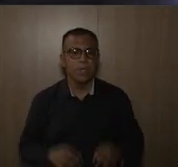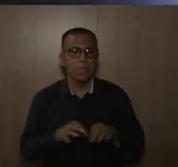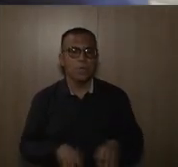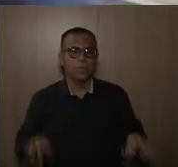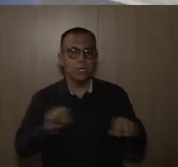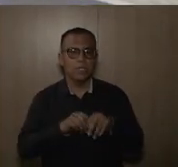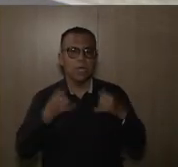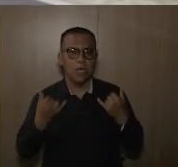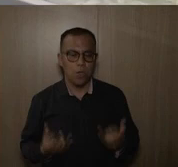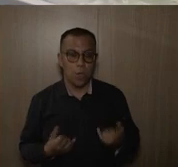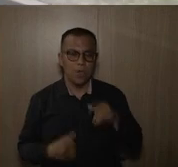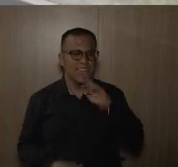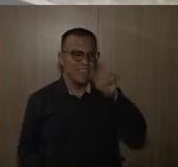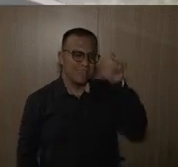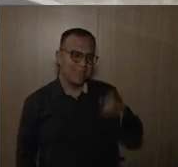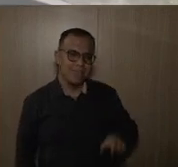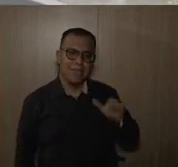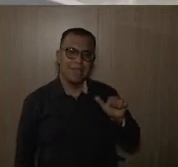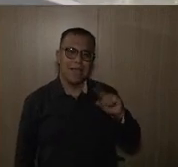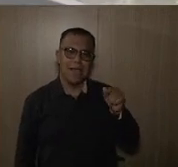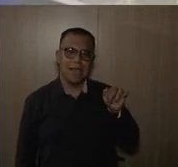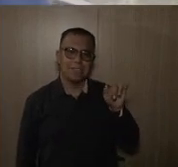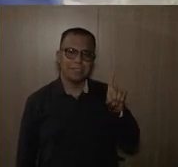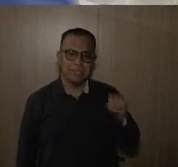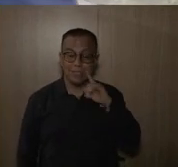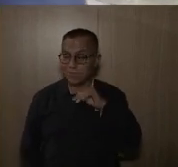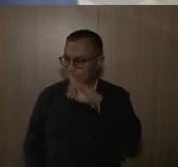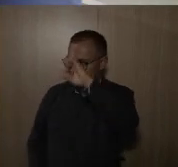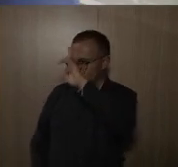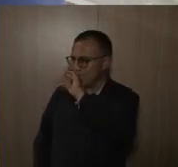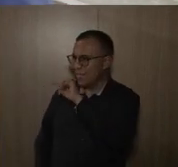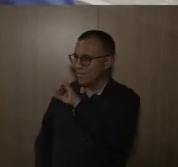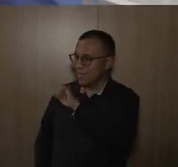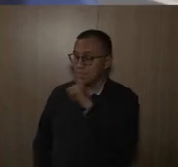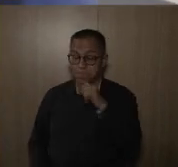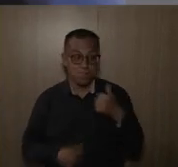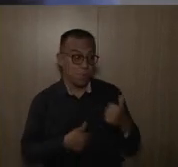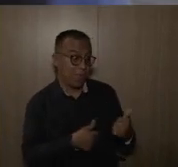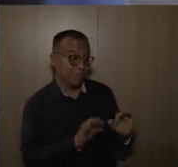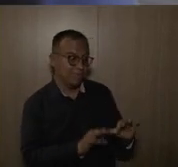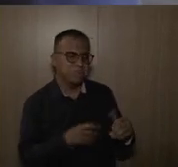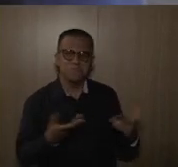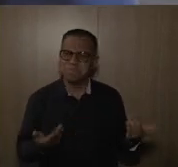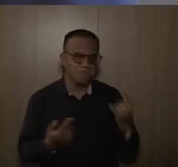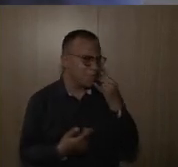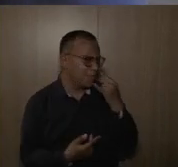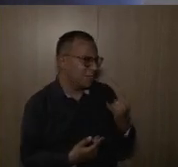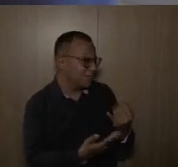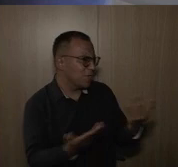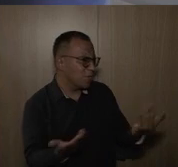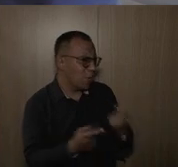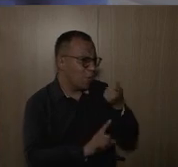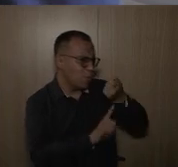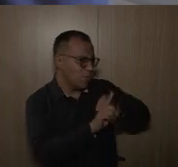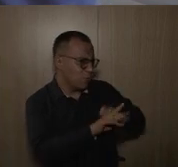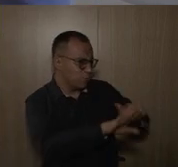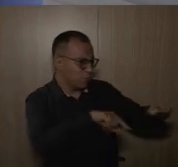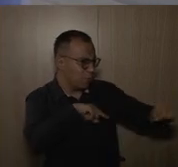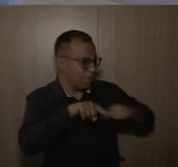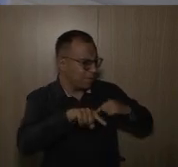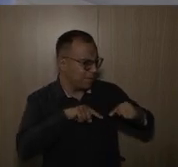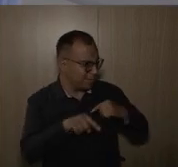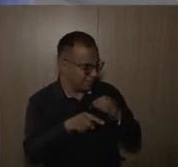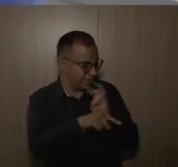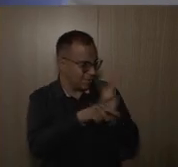aquí. Astrid, me encanta saludarla. Hola, ¿Cómo estás? Muy bien y muy interesado además en conocer cuál es su rol, administradora de plataforma,